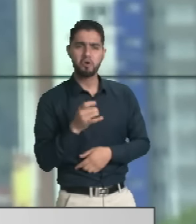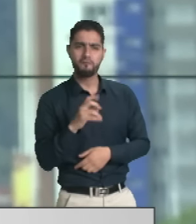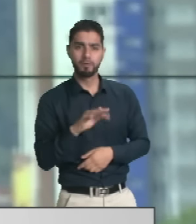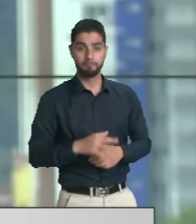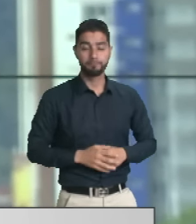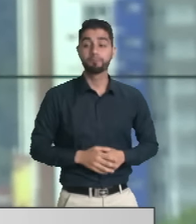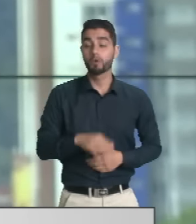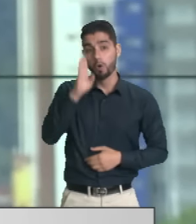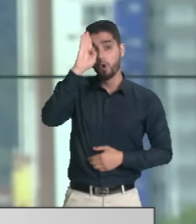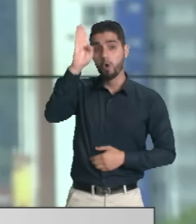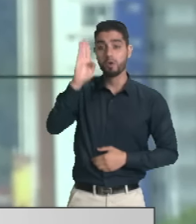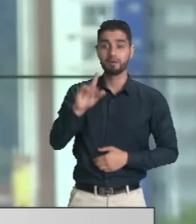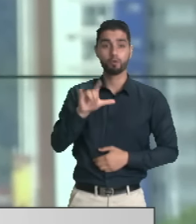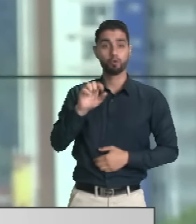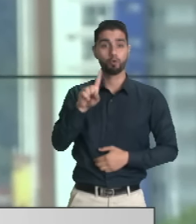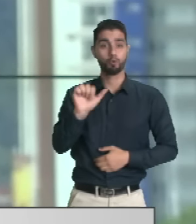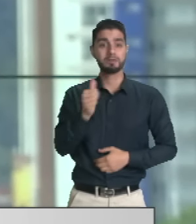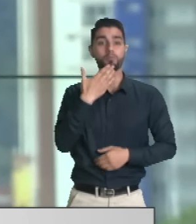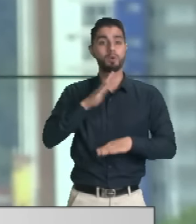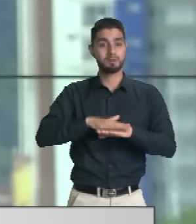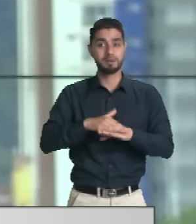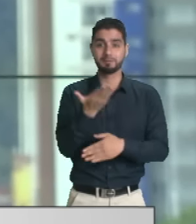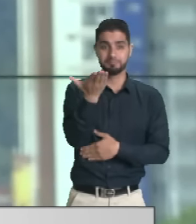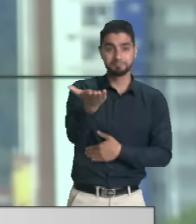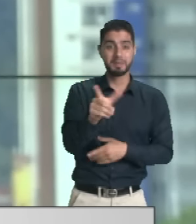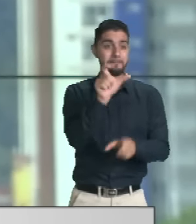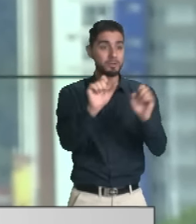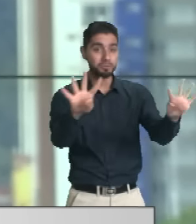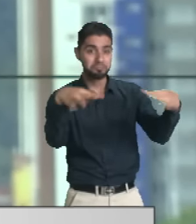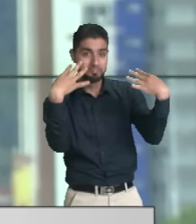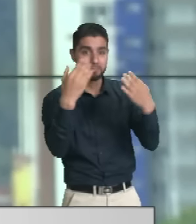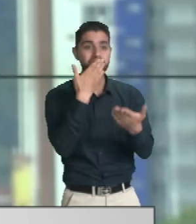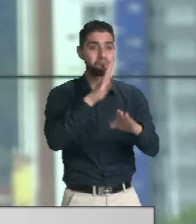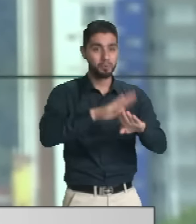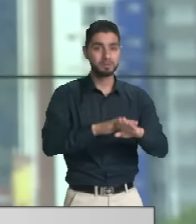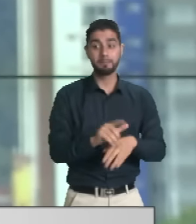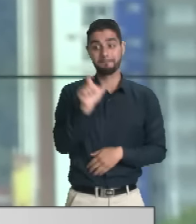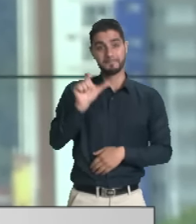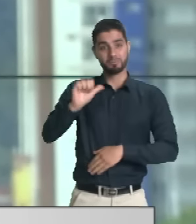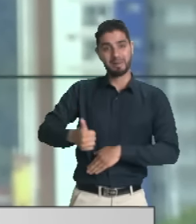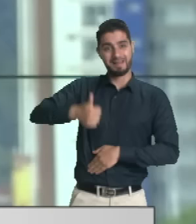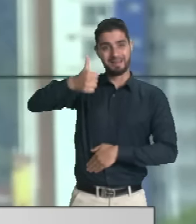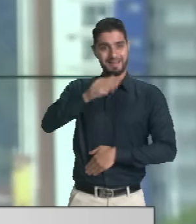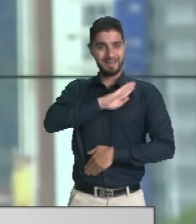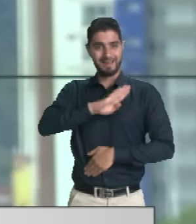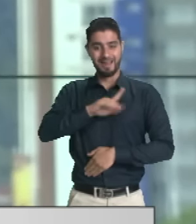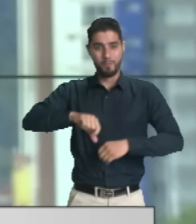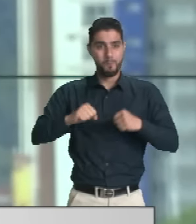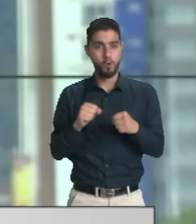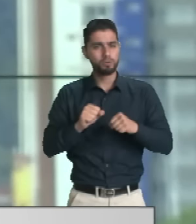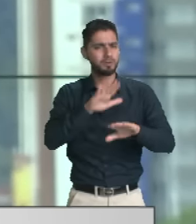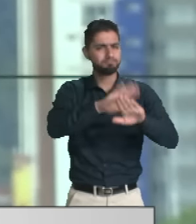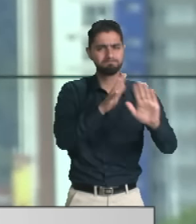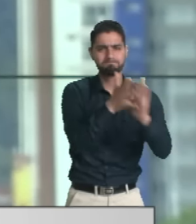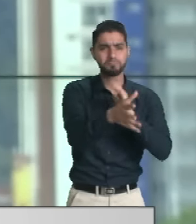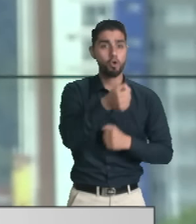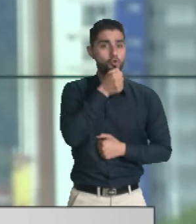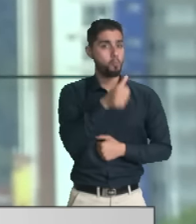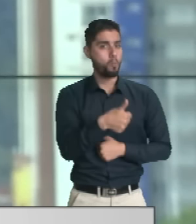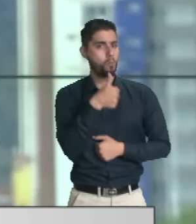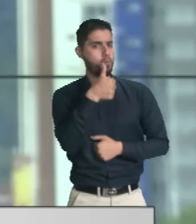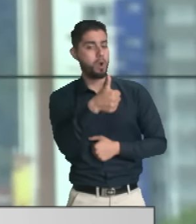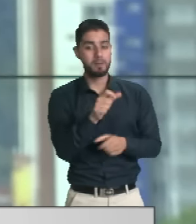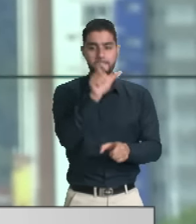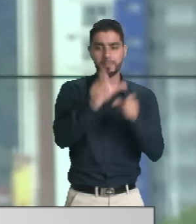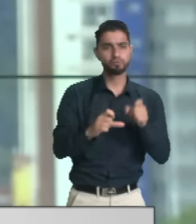Hola Luisa, muy buenas tardes para usted y para toda nuestra audiencia. Esta mañana el alcalde mayor de Bogotá, Carlos Fernando Galán, confirmó una buena noticia para todos los usuarios